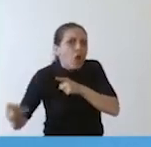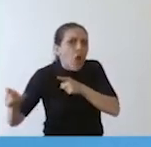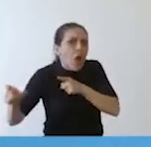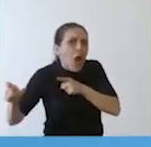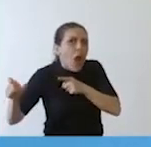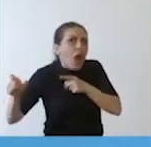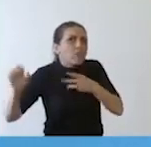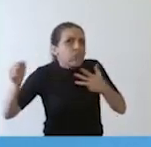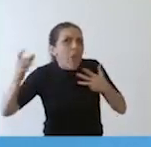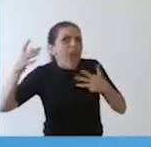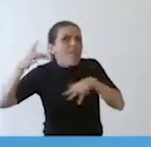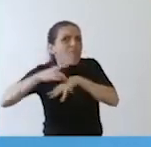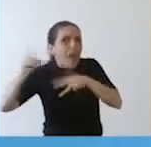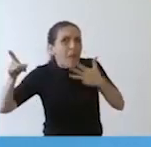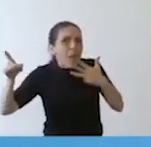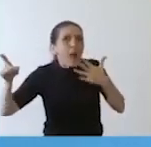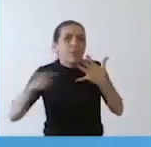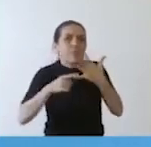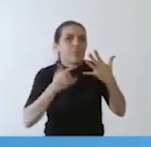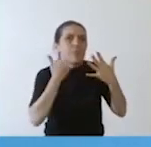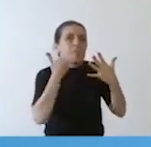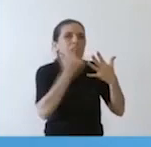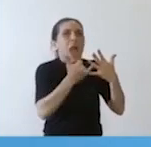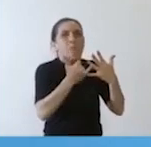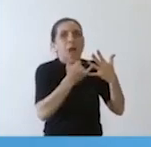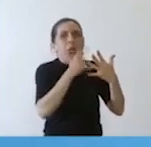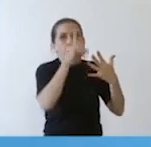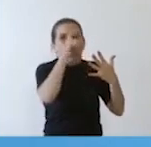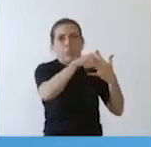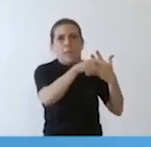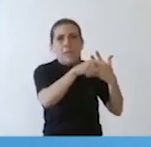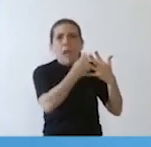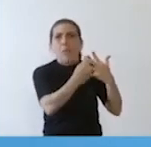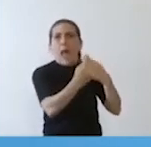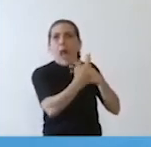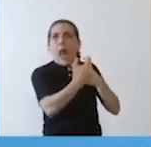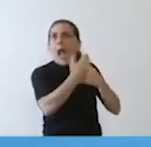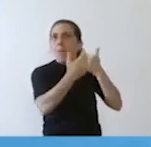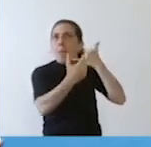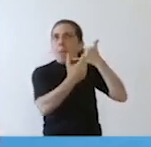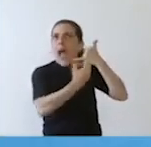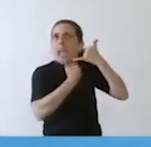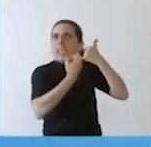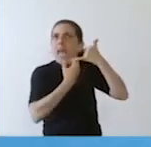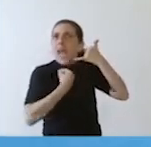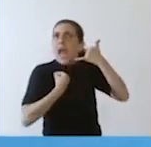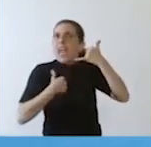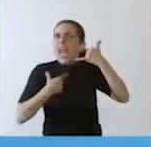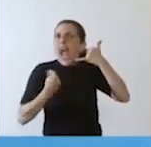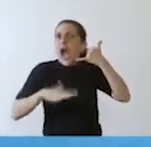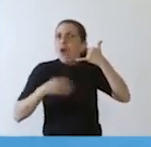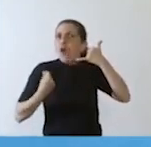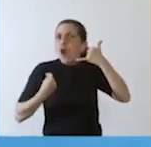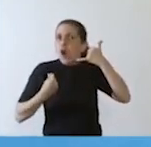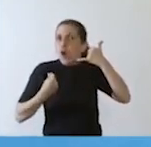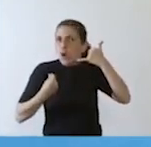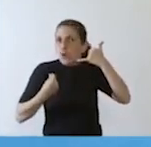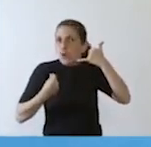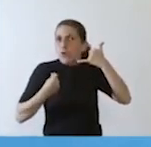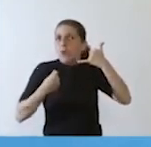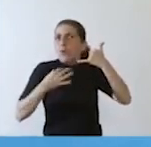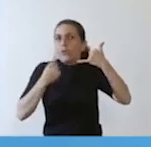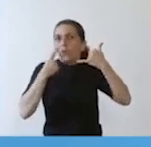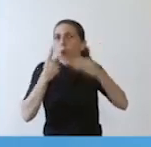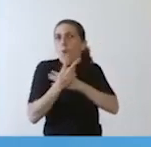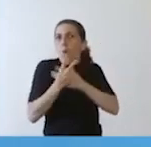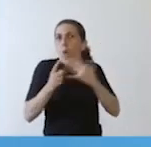el contacto inmediato con el sistema de salud para poder recibir la instrucción de qué hacer, recibir el estudio, el